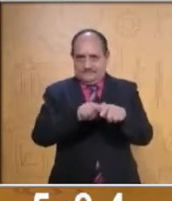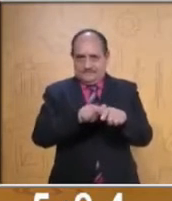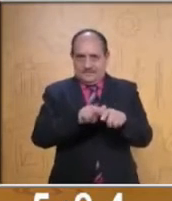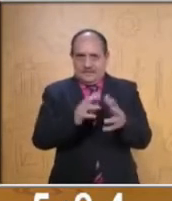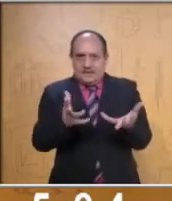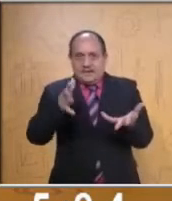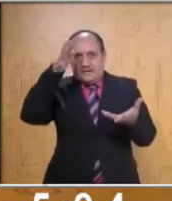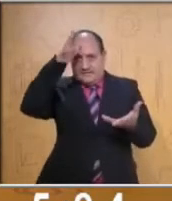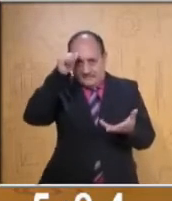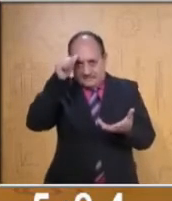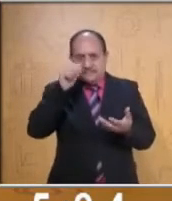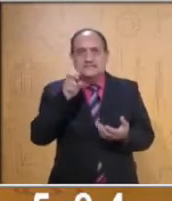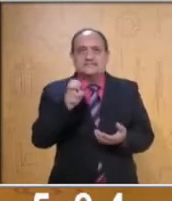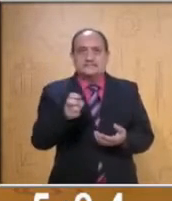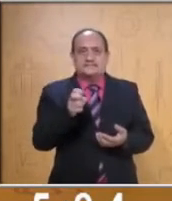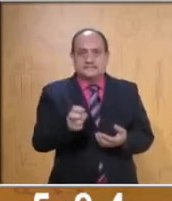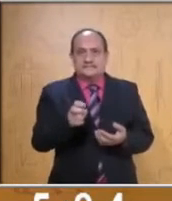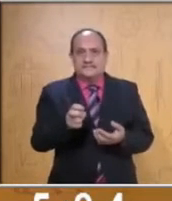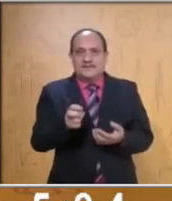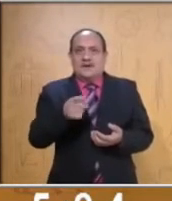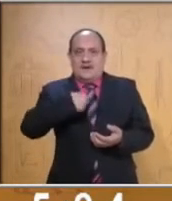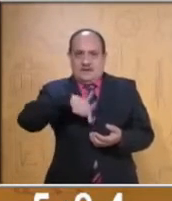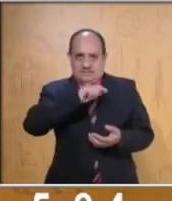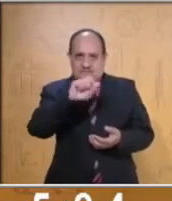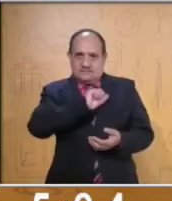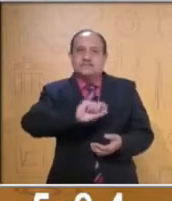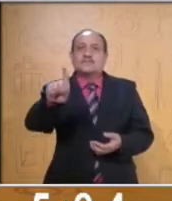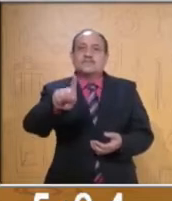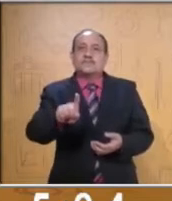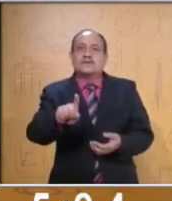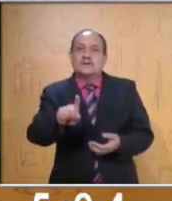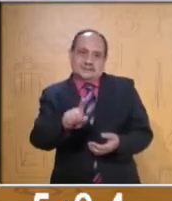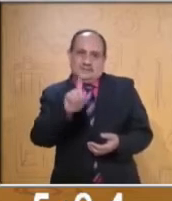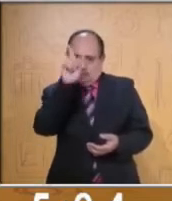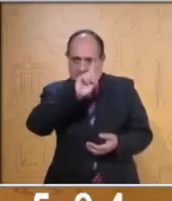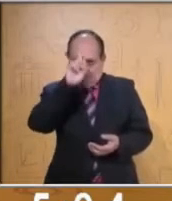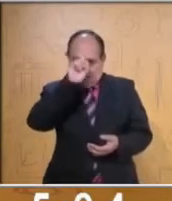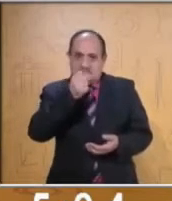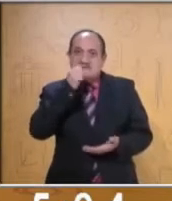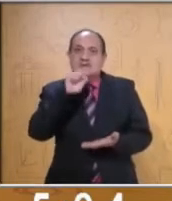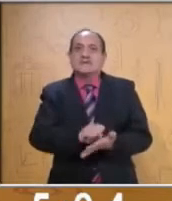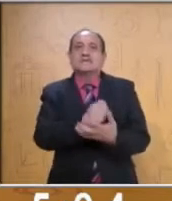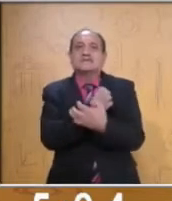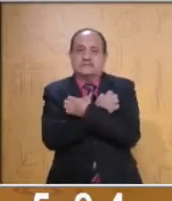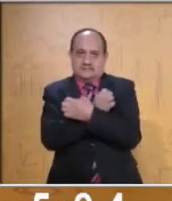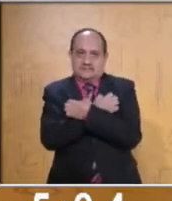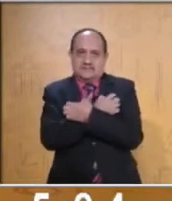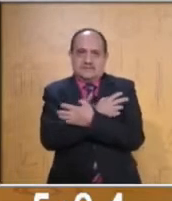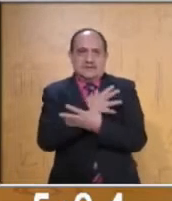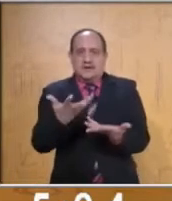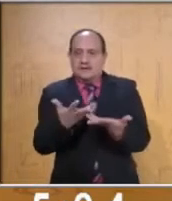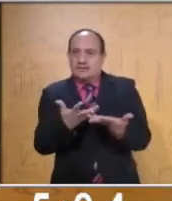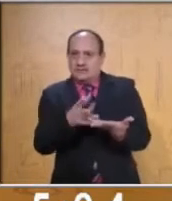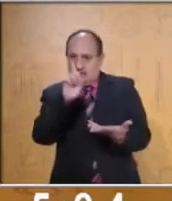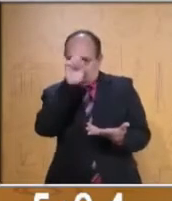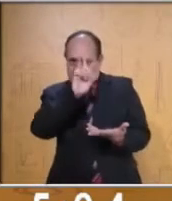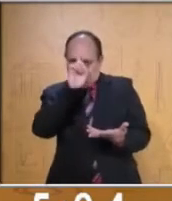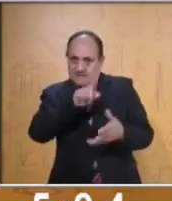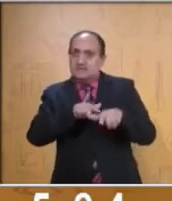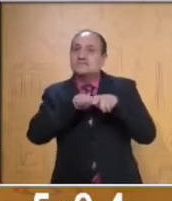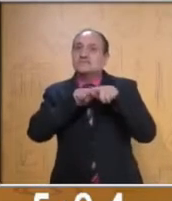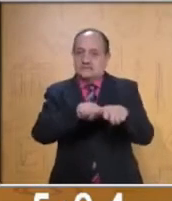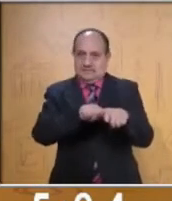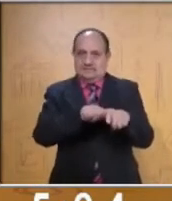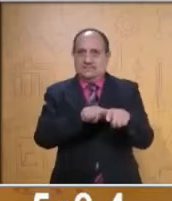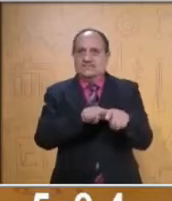de acuerdo a nuestras propias autoridades, ahora la Secretaría de Educación, pues nos ha indicado que continuemos con